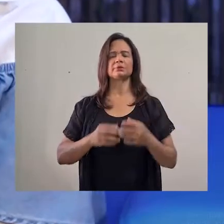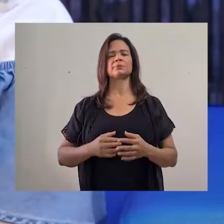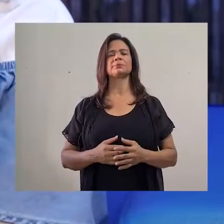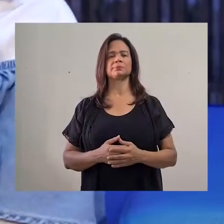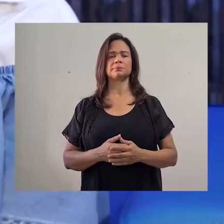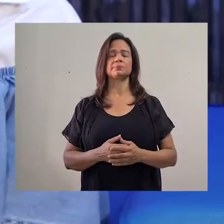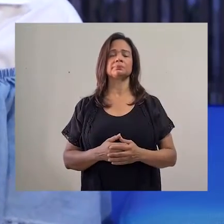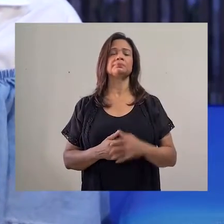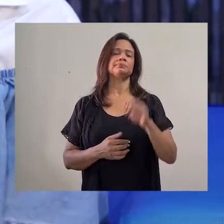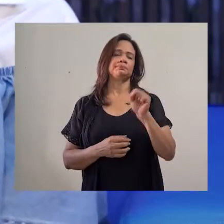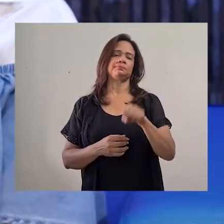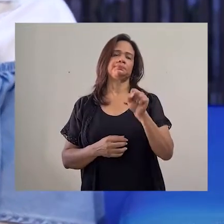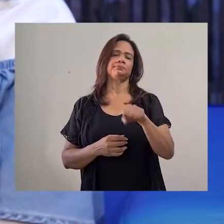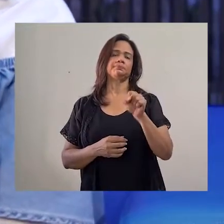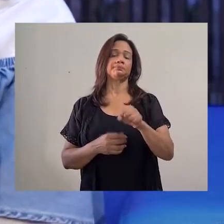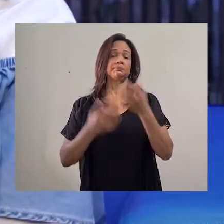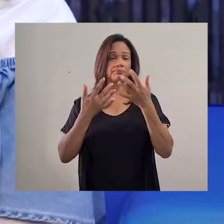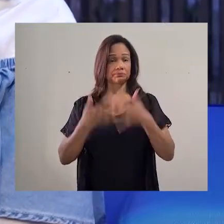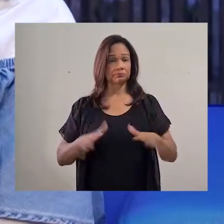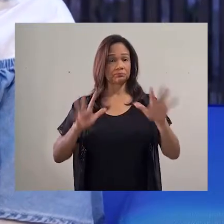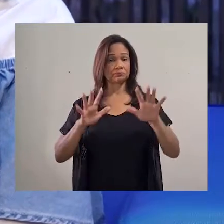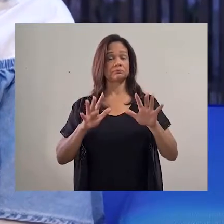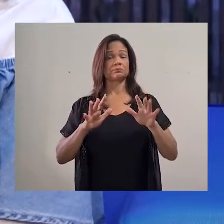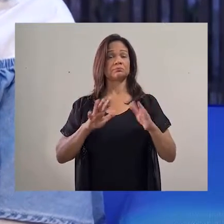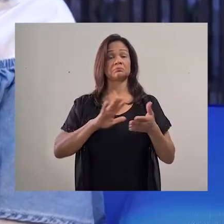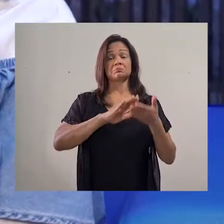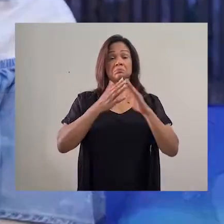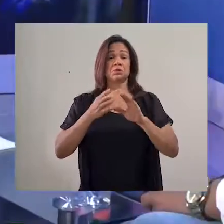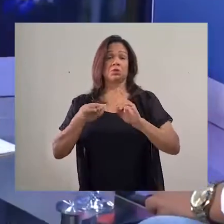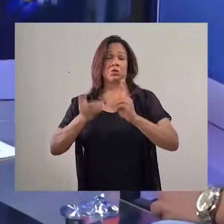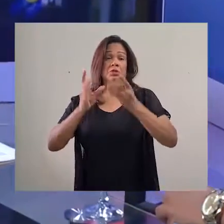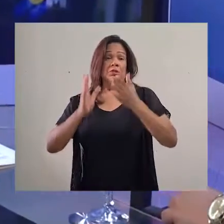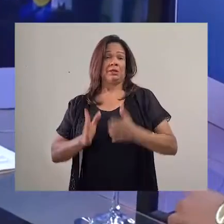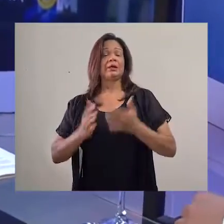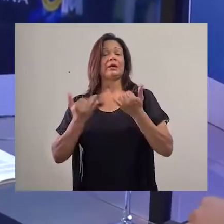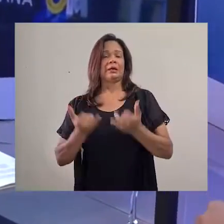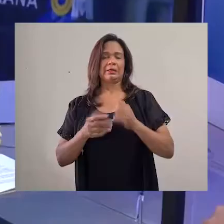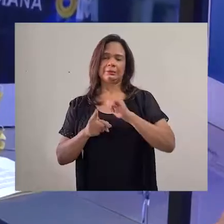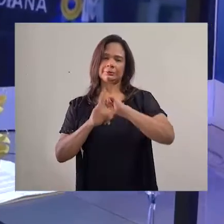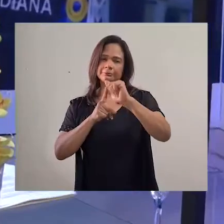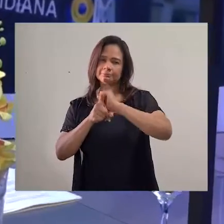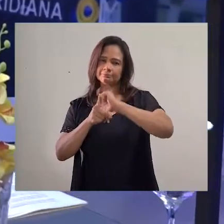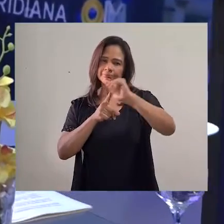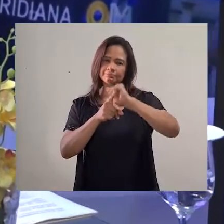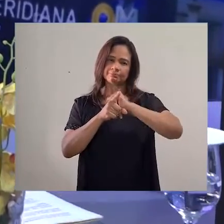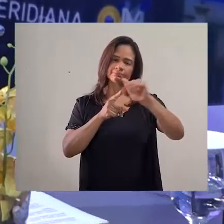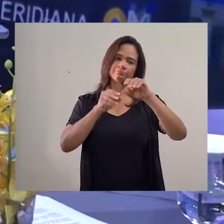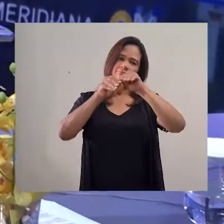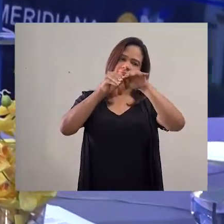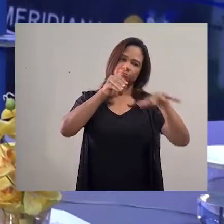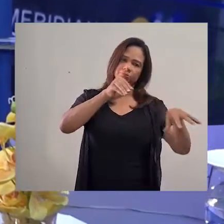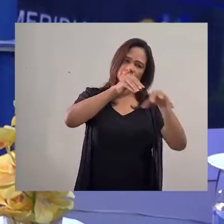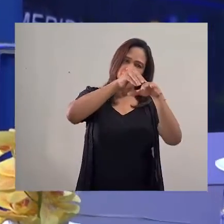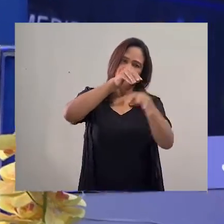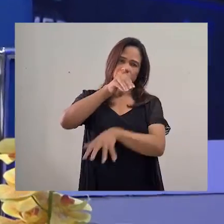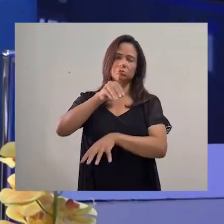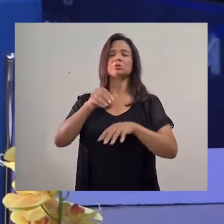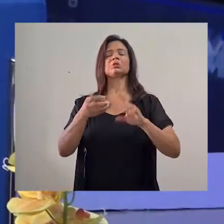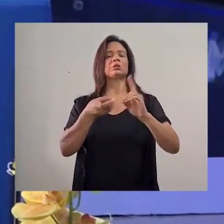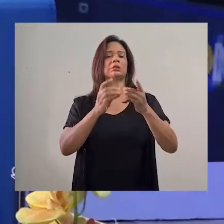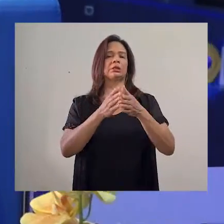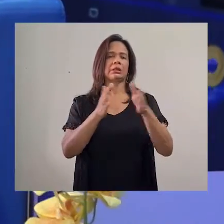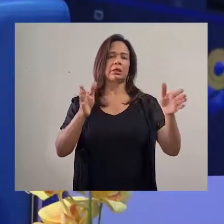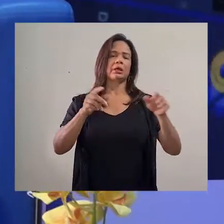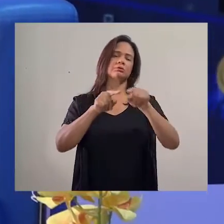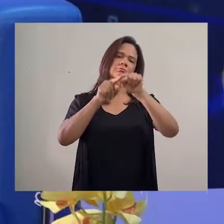Hábleme un poco sobre ellos. Lo primero es que tan pronto asumimos la gestión, estamos en un proceso de entrenamiento en cascada.